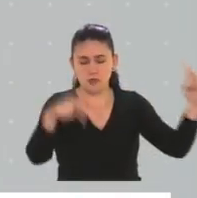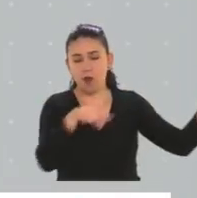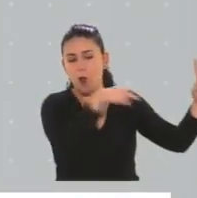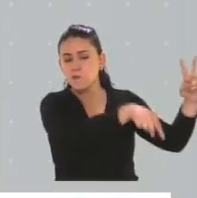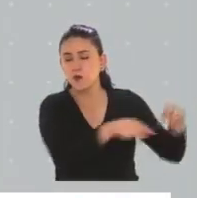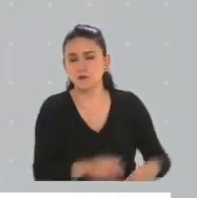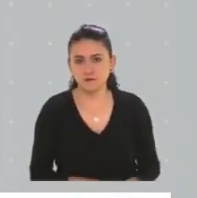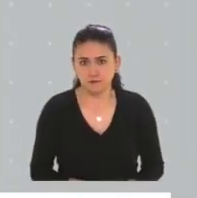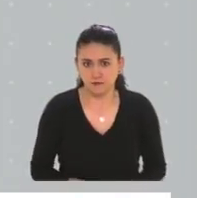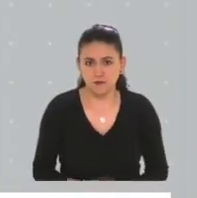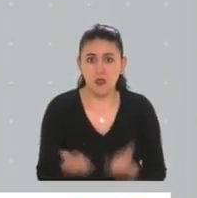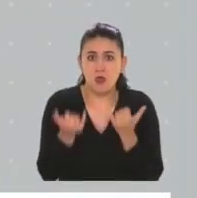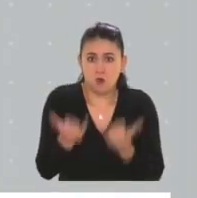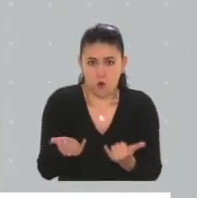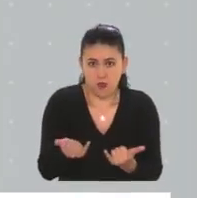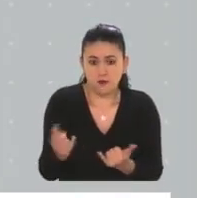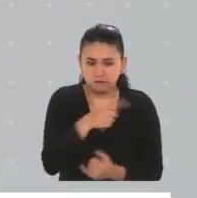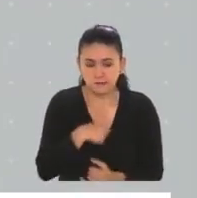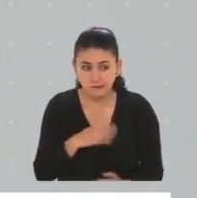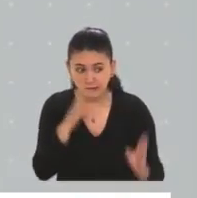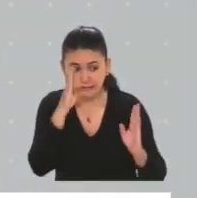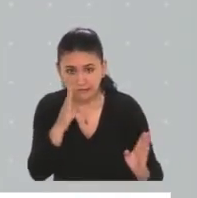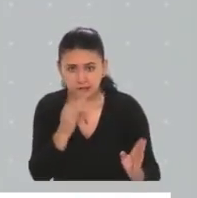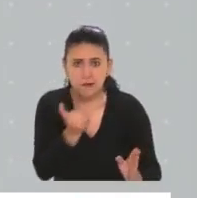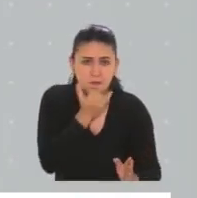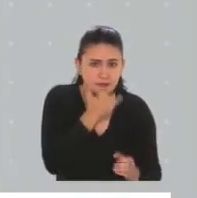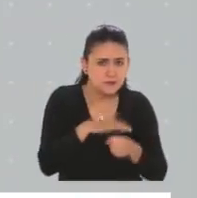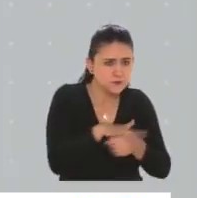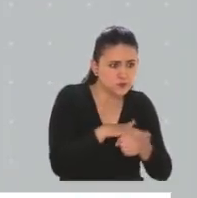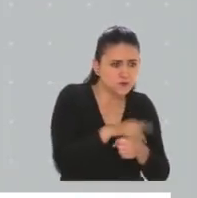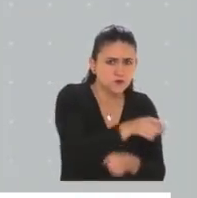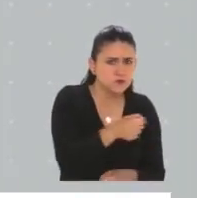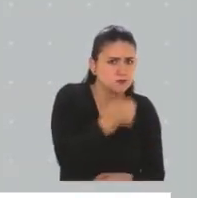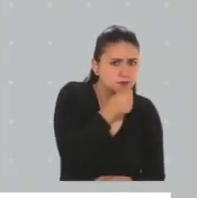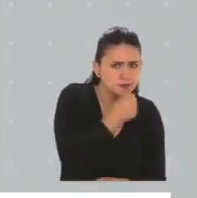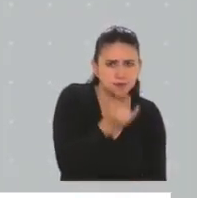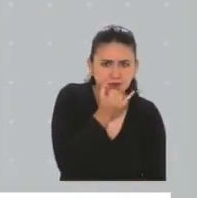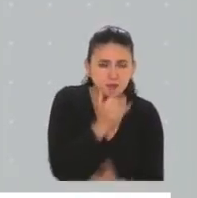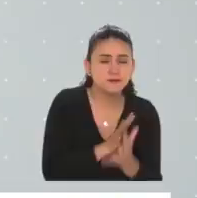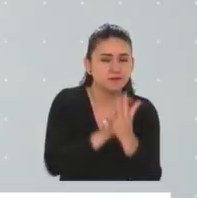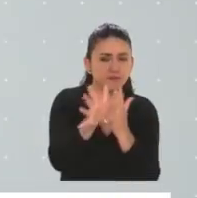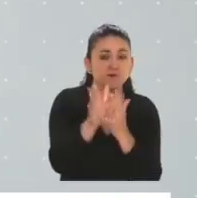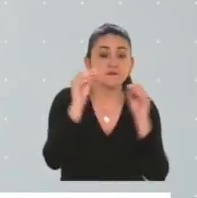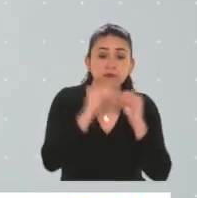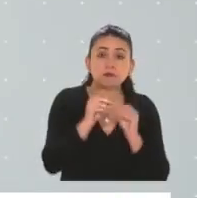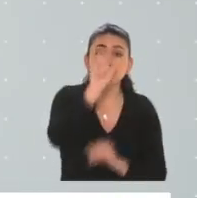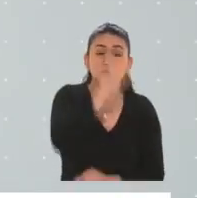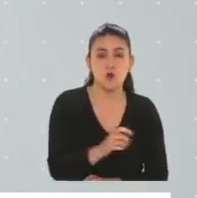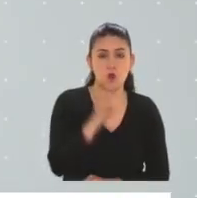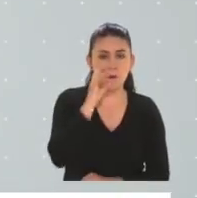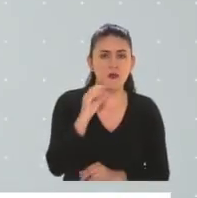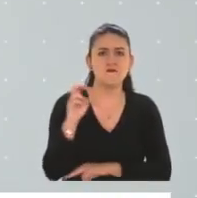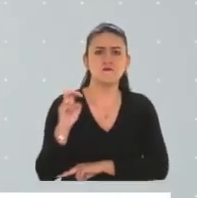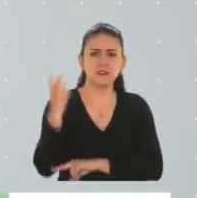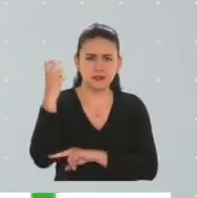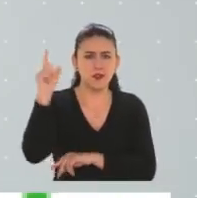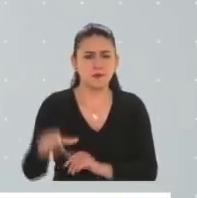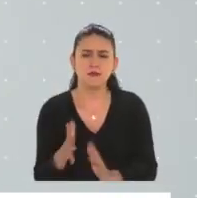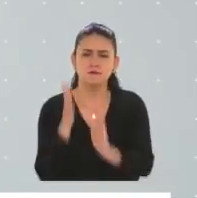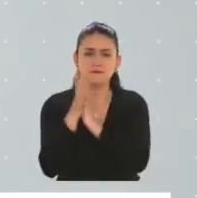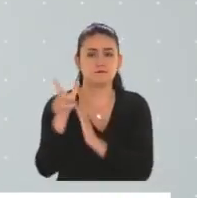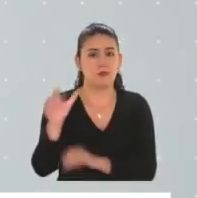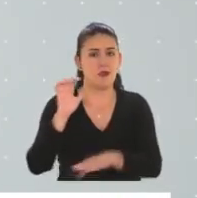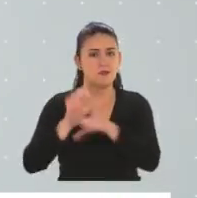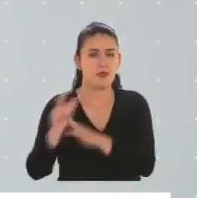ahora estamos pendientes del desenlace de la noticia y sobre todo de las declaraciones por parte de la Fiscalía, que será la